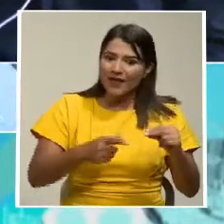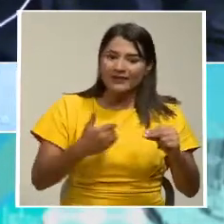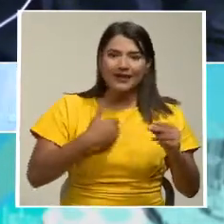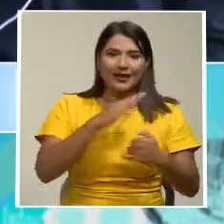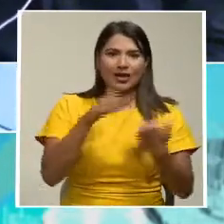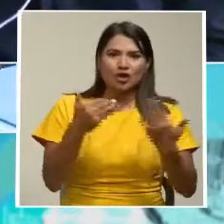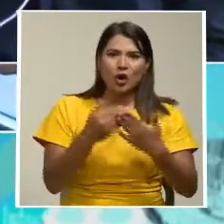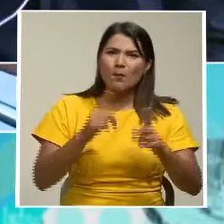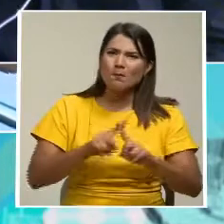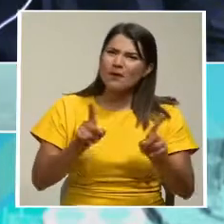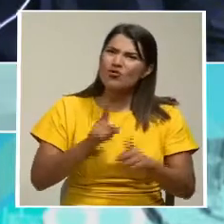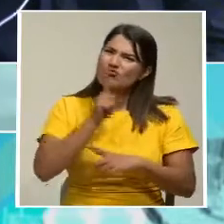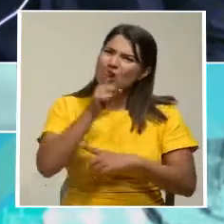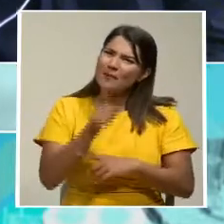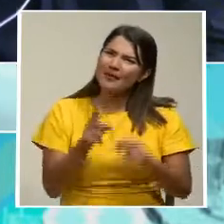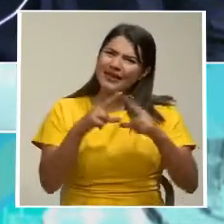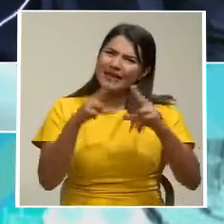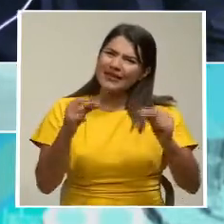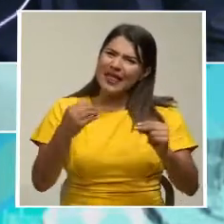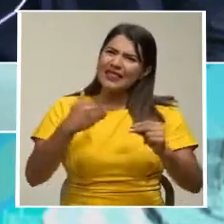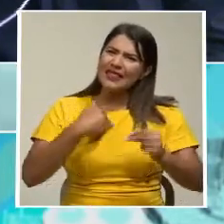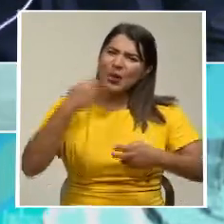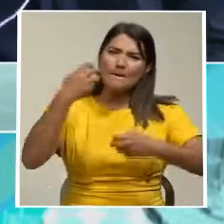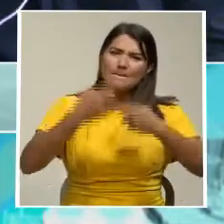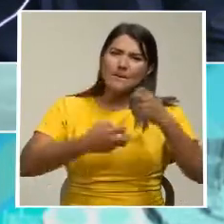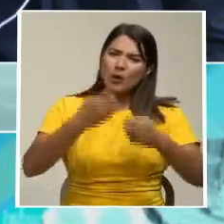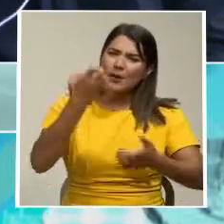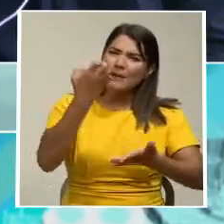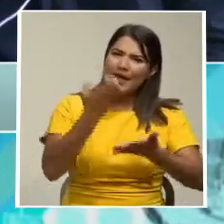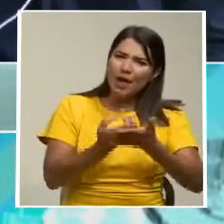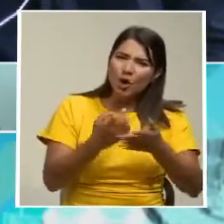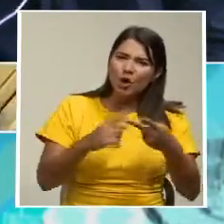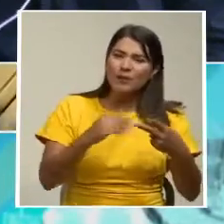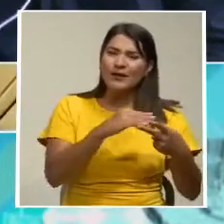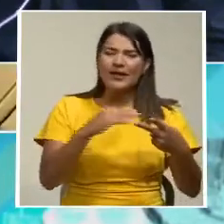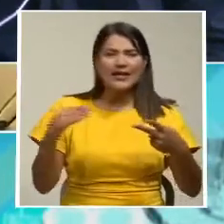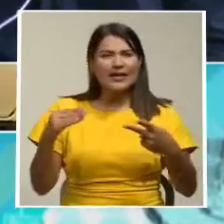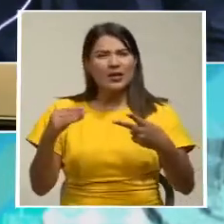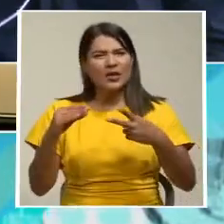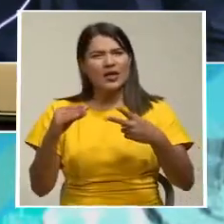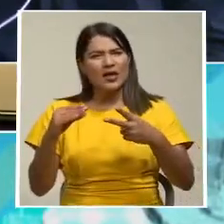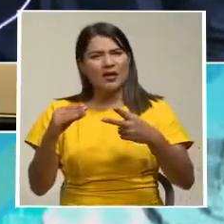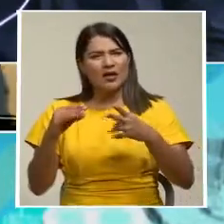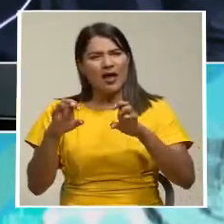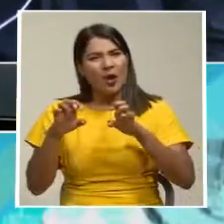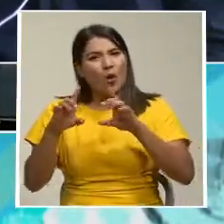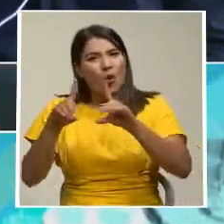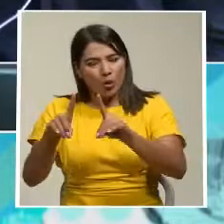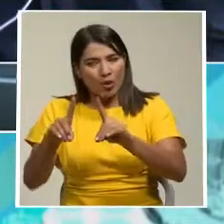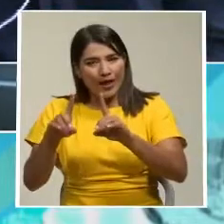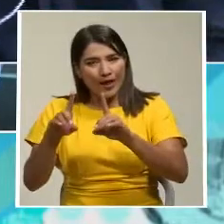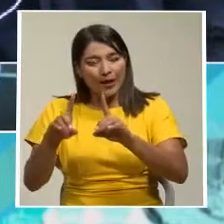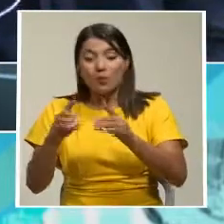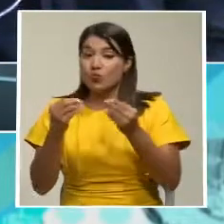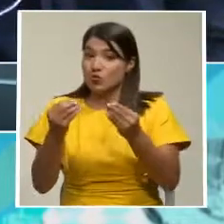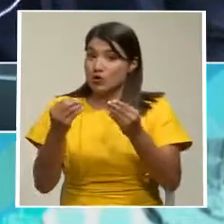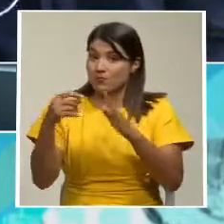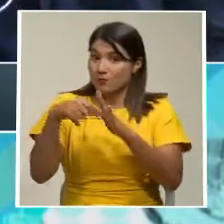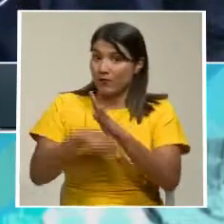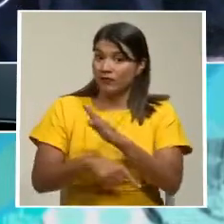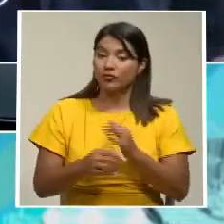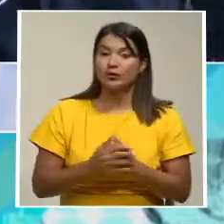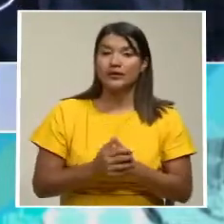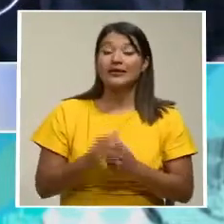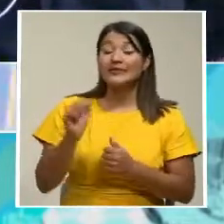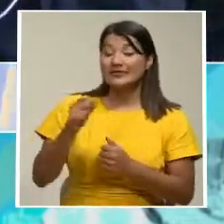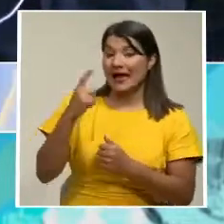vive una crisis económica y educativa muy profunda. Sí, vamos a ver,